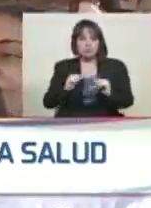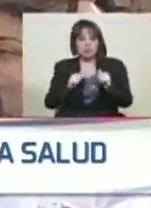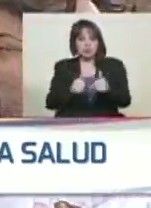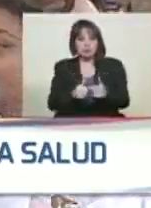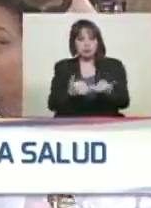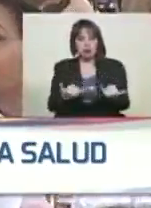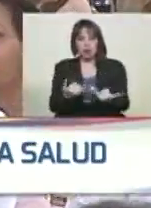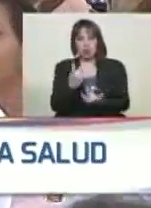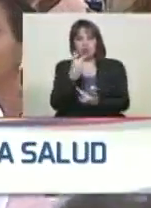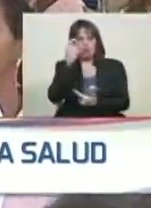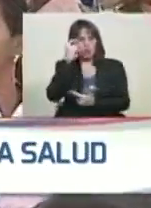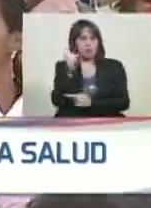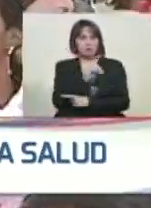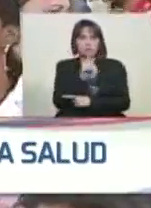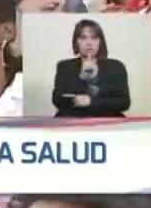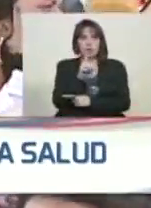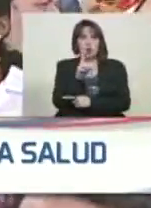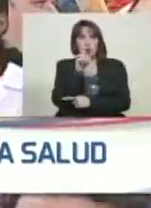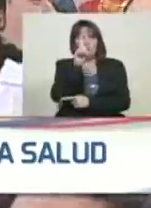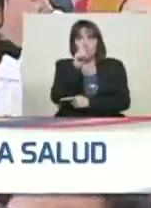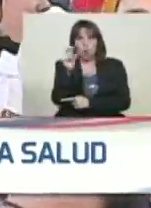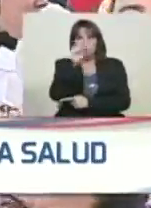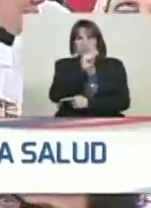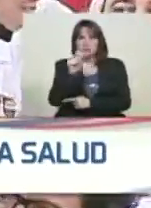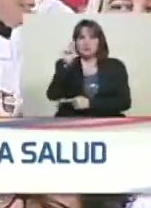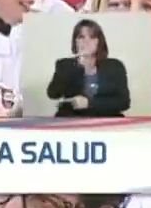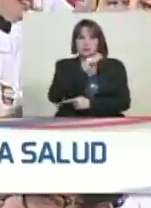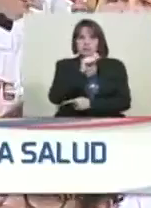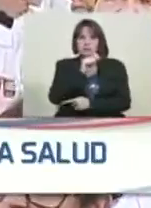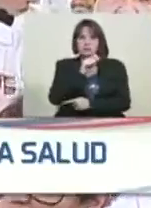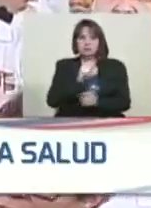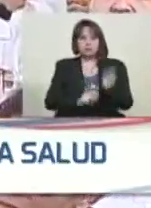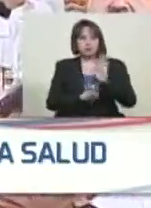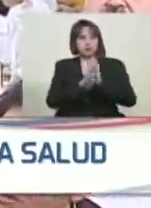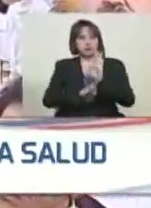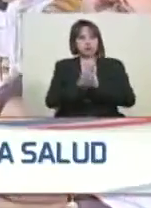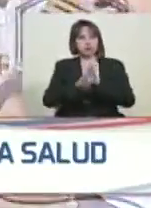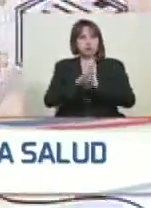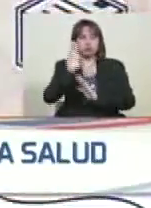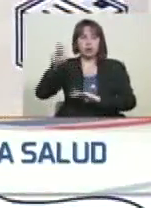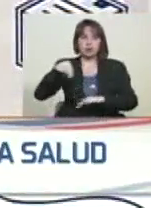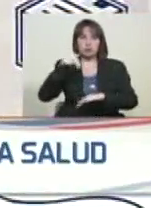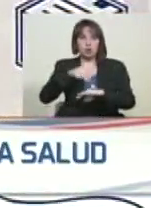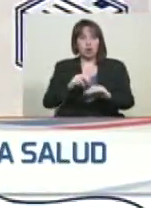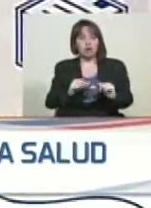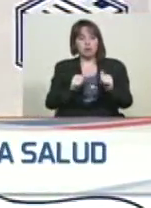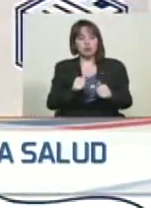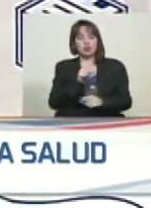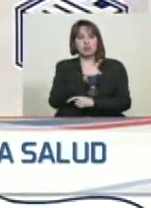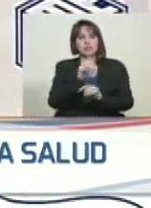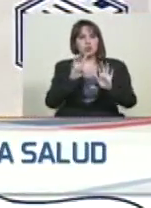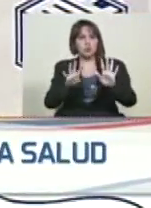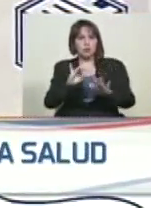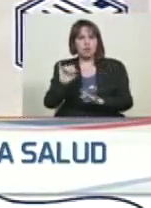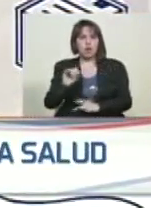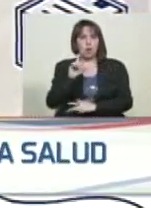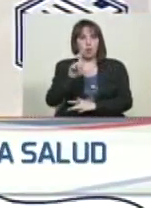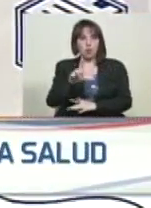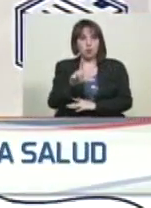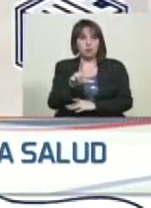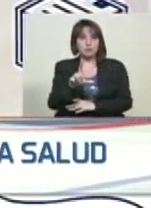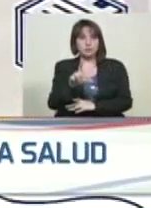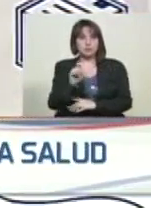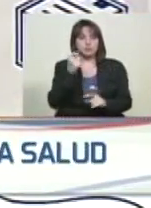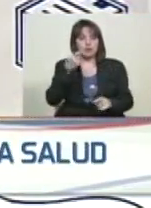en estos dos días, sino ya tiene más de un mes desarrollándose a nivel nacional. Comenzó el 19 de julio en el marco de